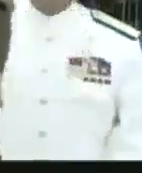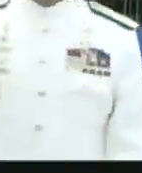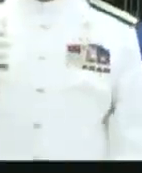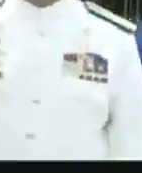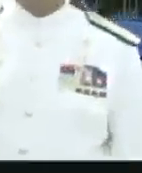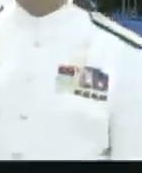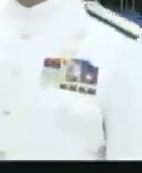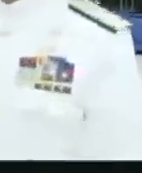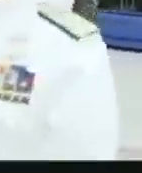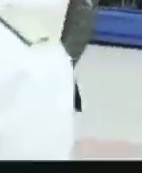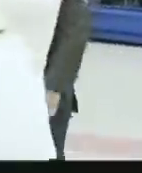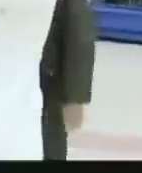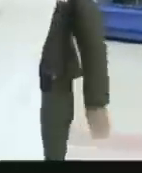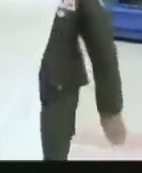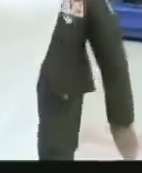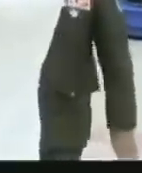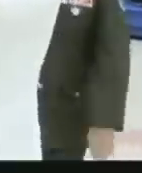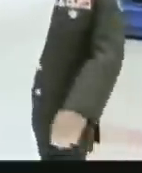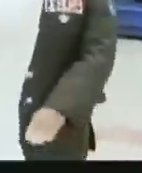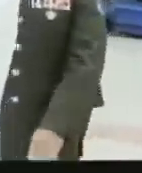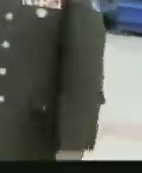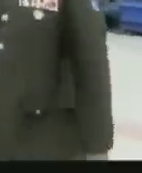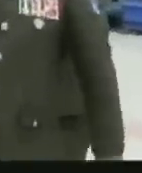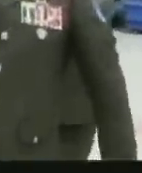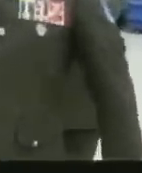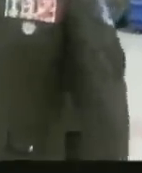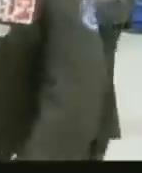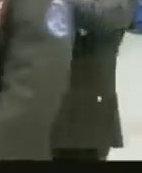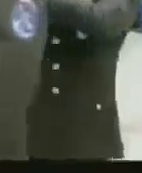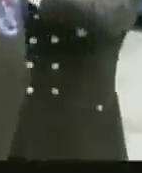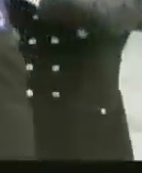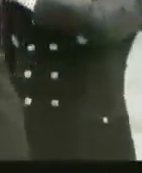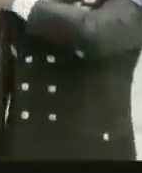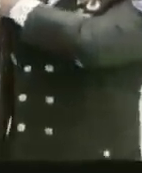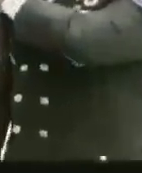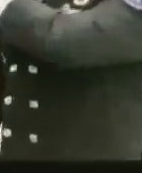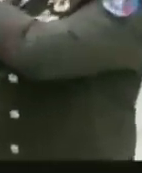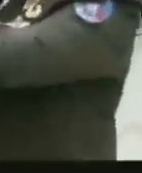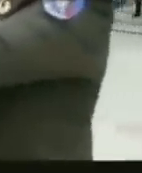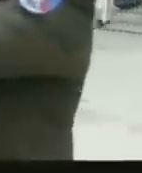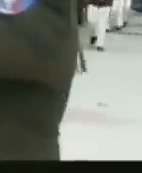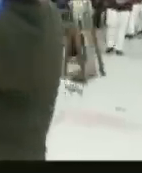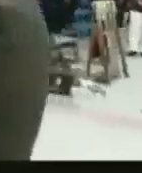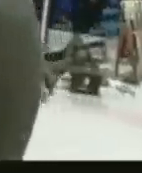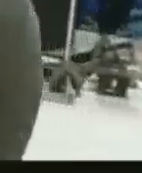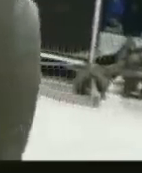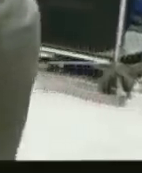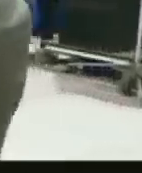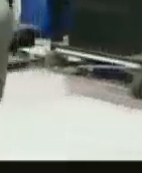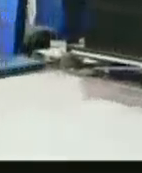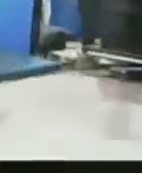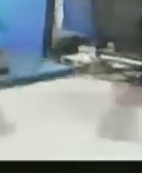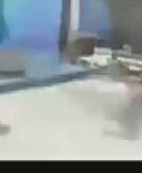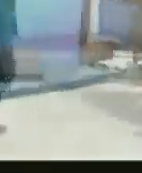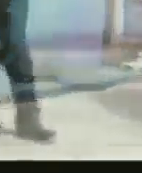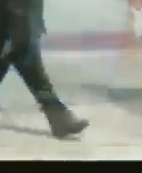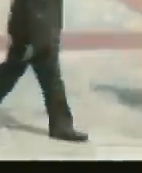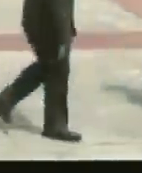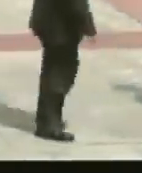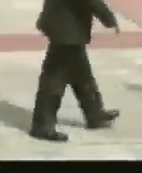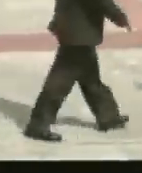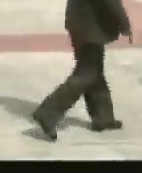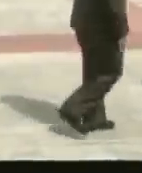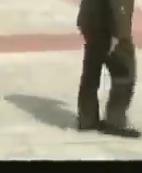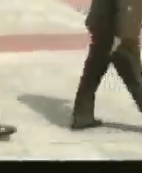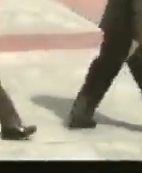Gracias a la moral, la conciencia, así como también el espíritu de estos hombres y mujeres de la Fuerza Armada Nacional Bolivariana. Venezuela tiene